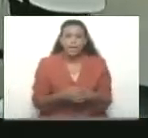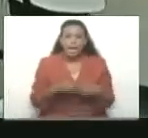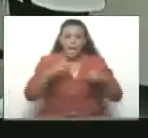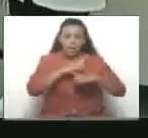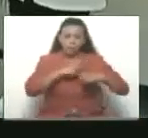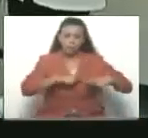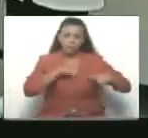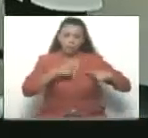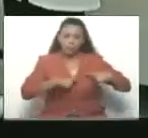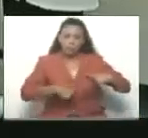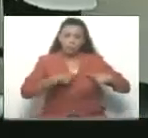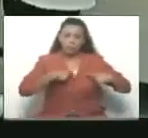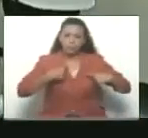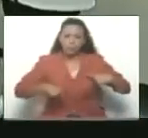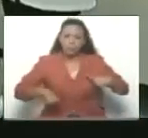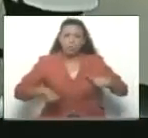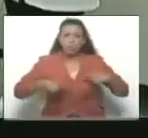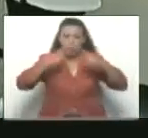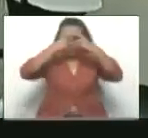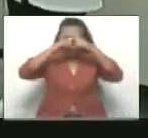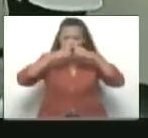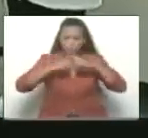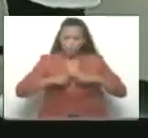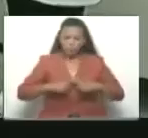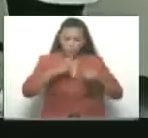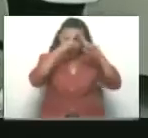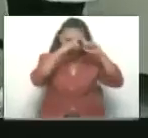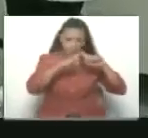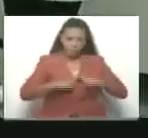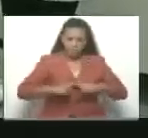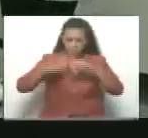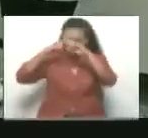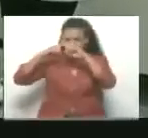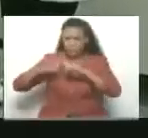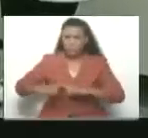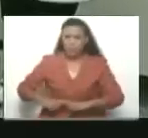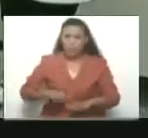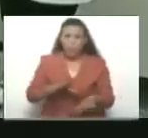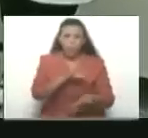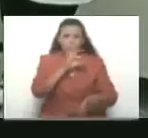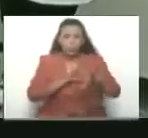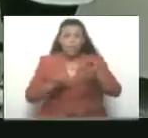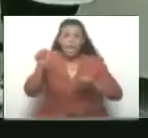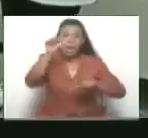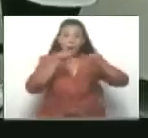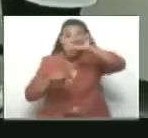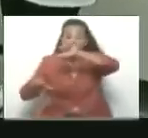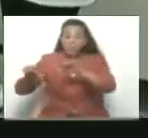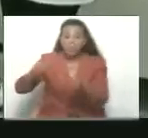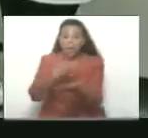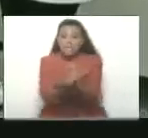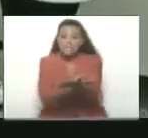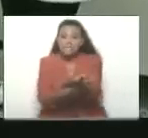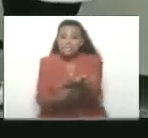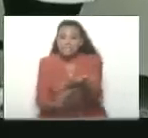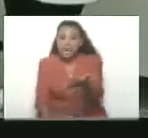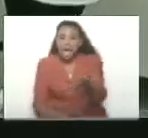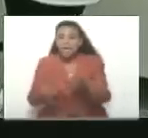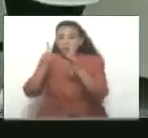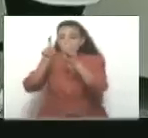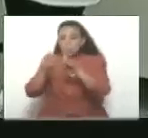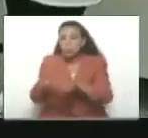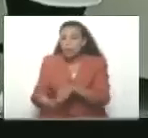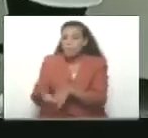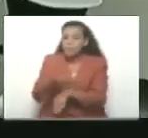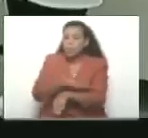electrocardiógrafos un rayos x que es tan importante eh el equipo de toma de muestras un laboratorio que nos va a permitir eh diagnosticar